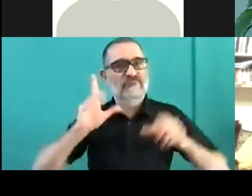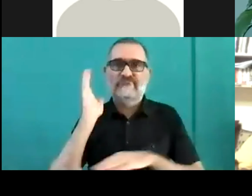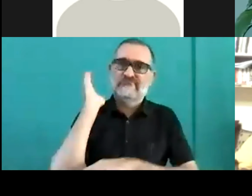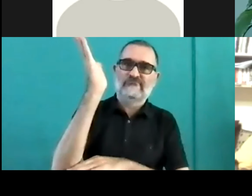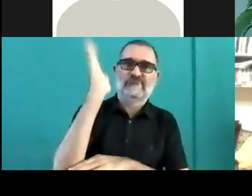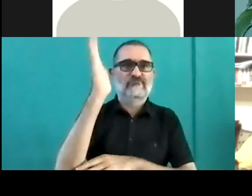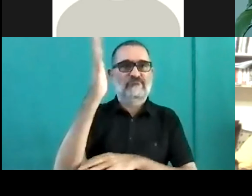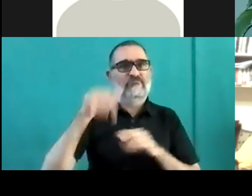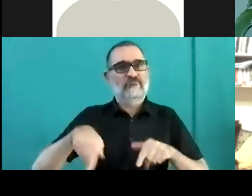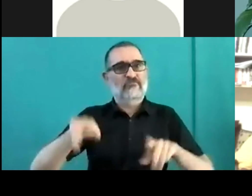una pregunta acá. Voy a ver si la hago más. ¿De dónde? Muy inspiradora palabra de Micaela,